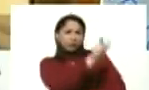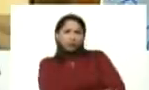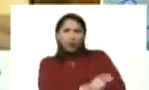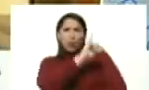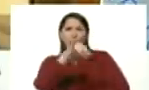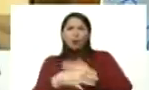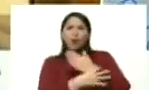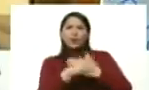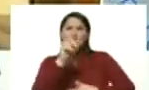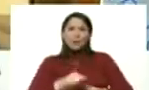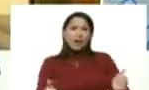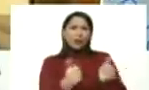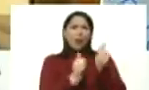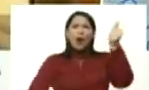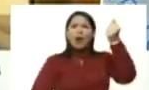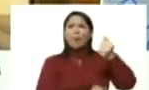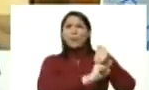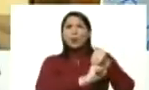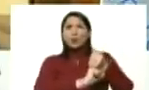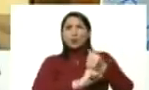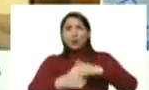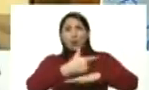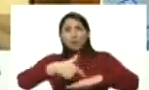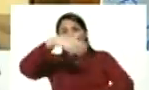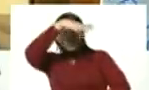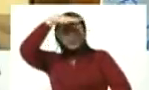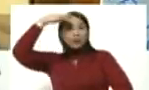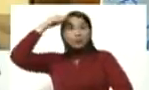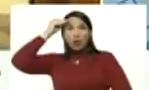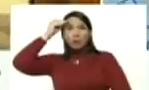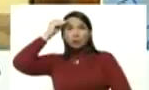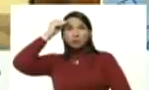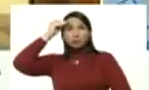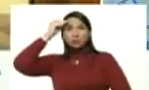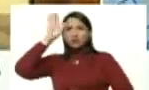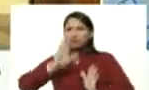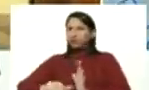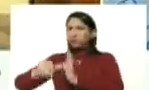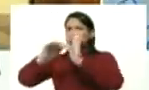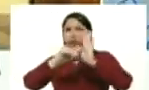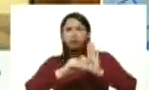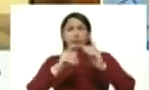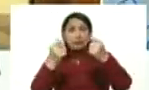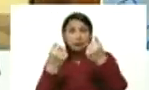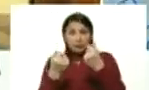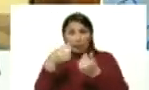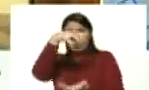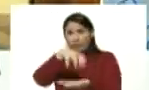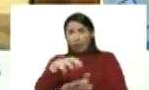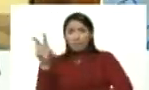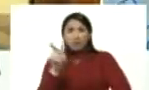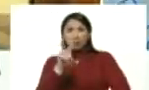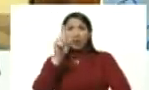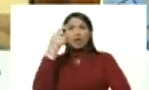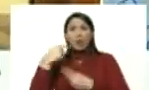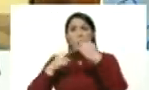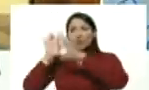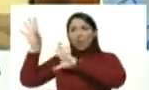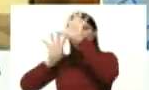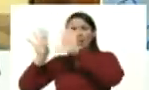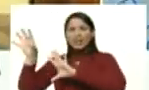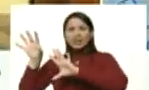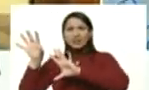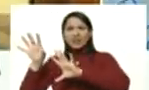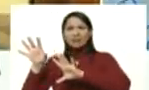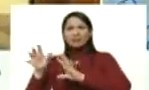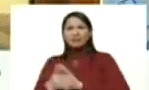con el apoyo del gobierno de Donald Trump se apropia de los activos del Estado venezolano en el exterior por medio